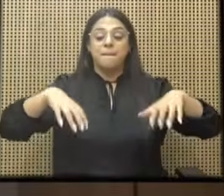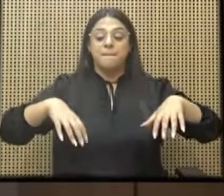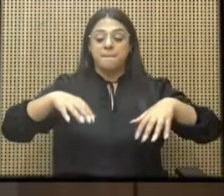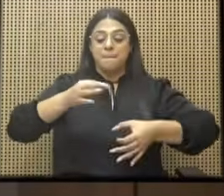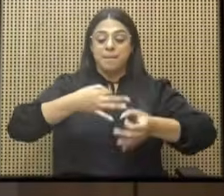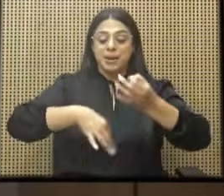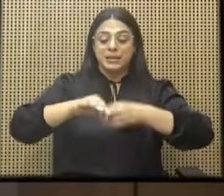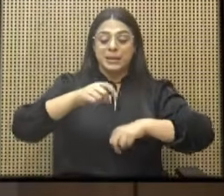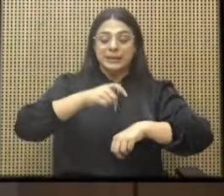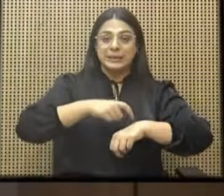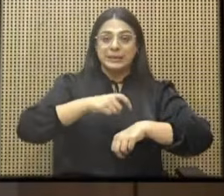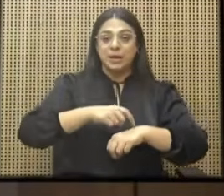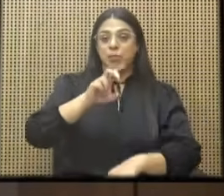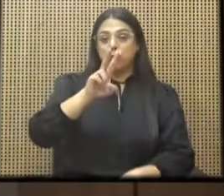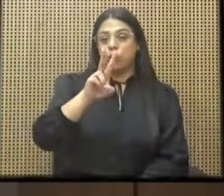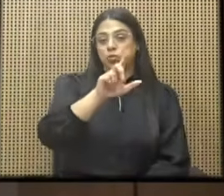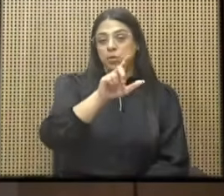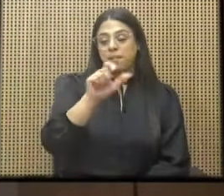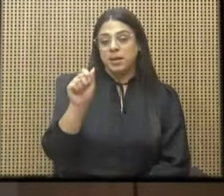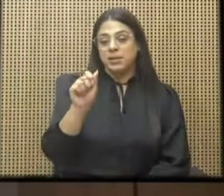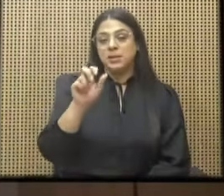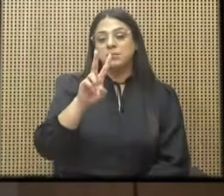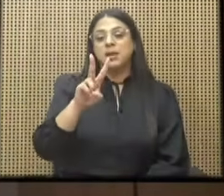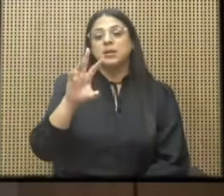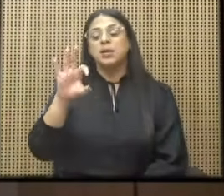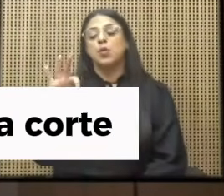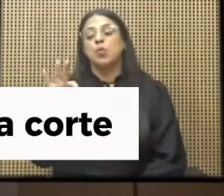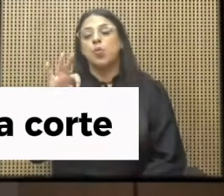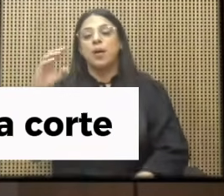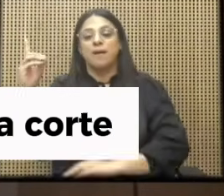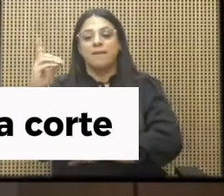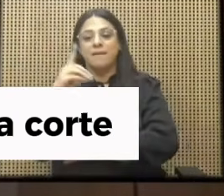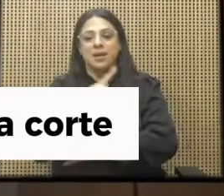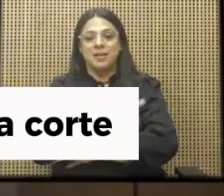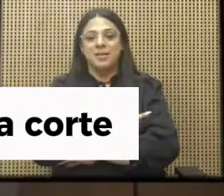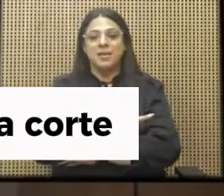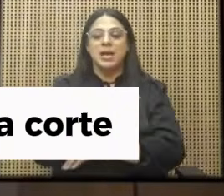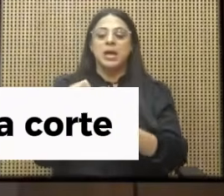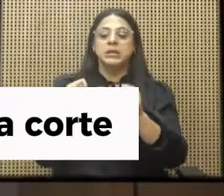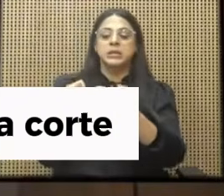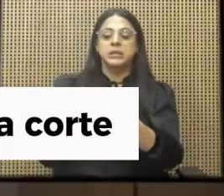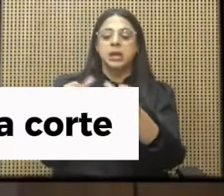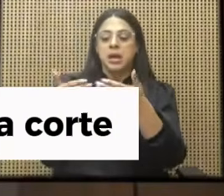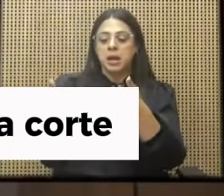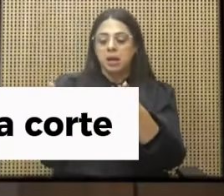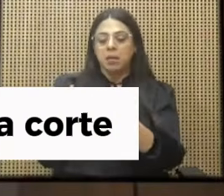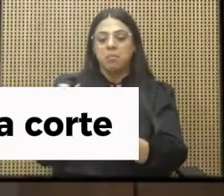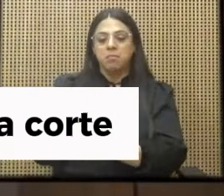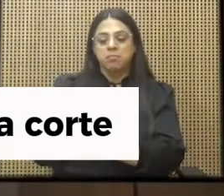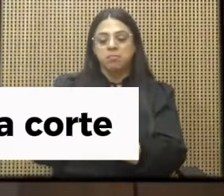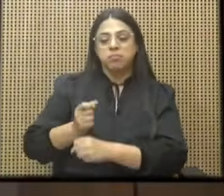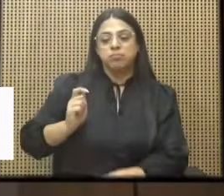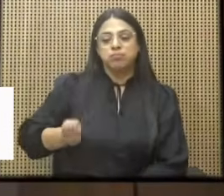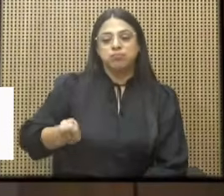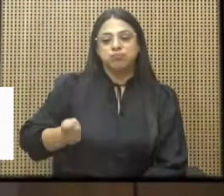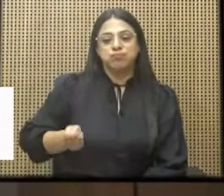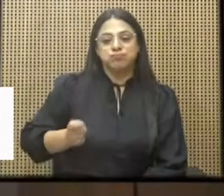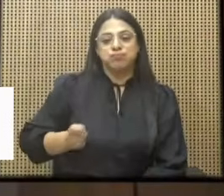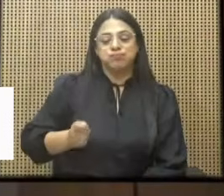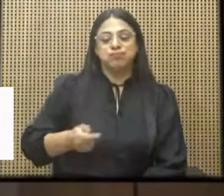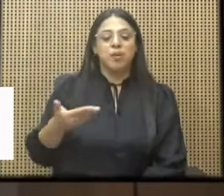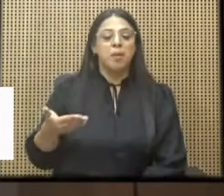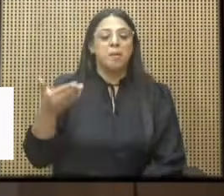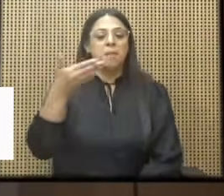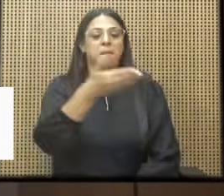2 meses y 29 días, sigue con oficina abierta, litigando con su clientela, y va y vota en la corte, asiste a